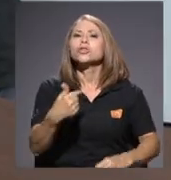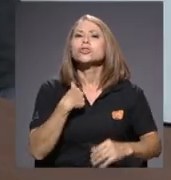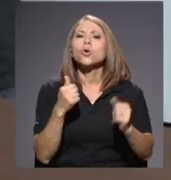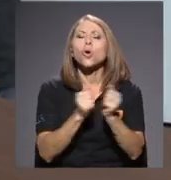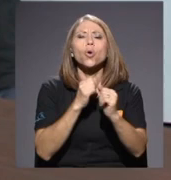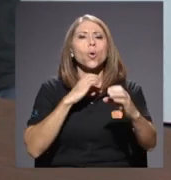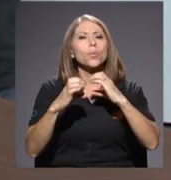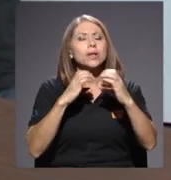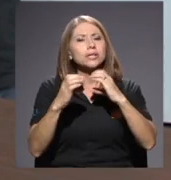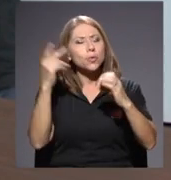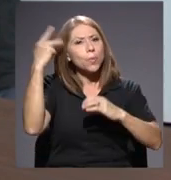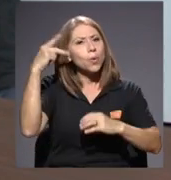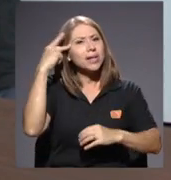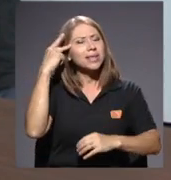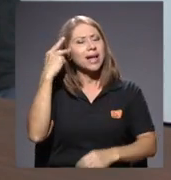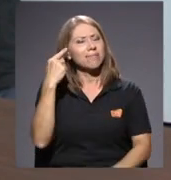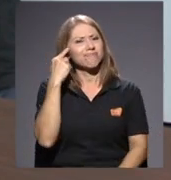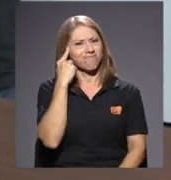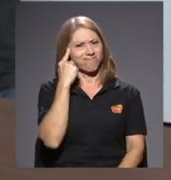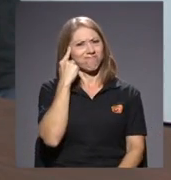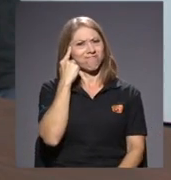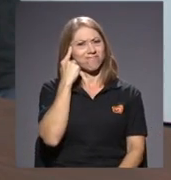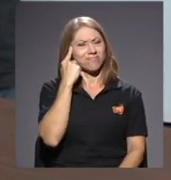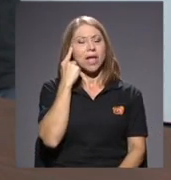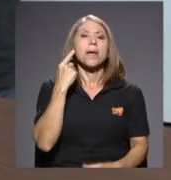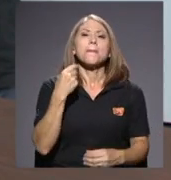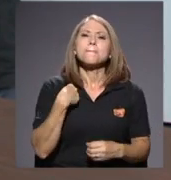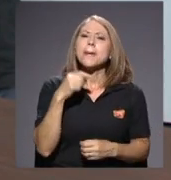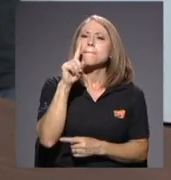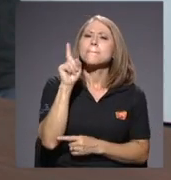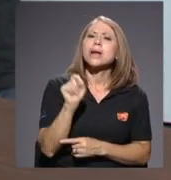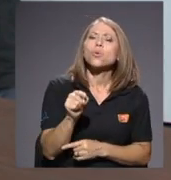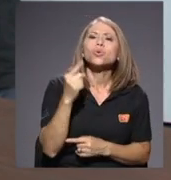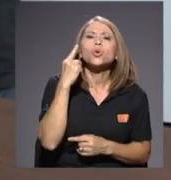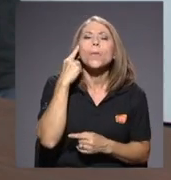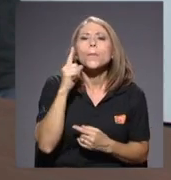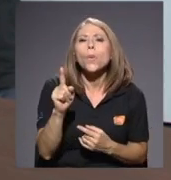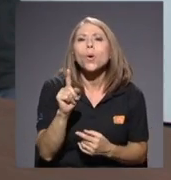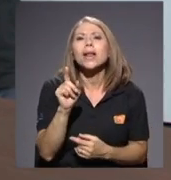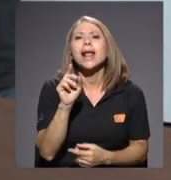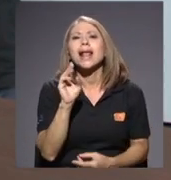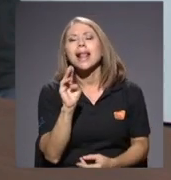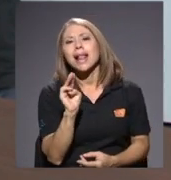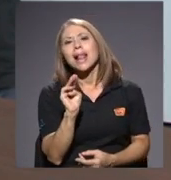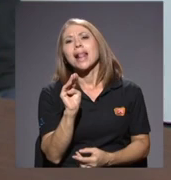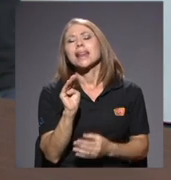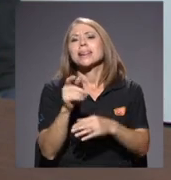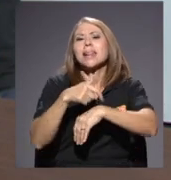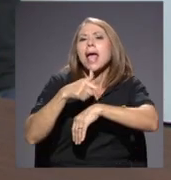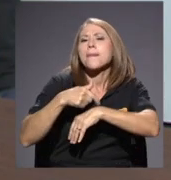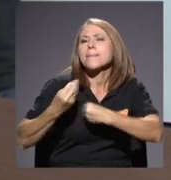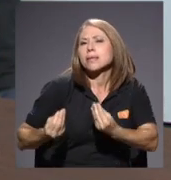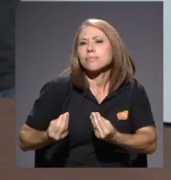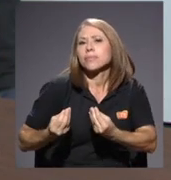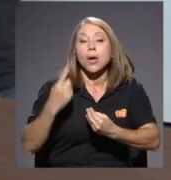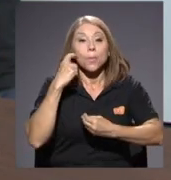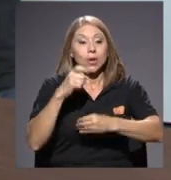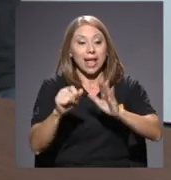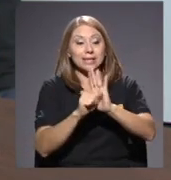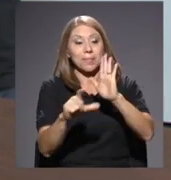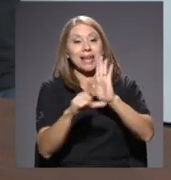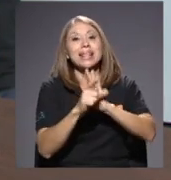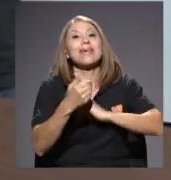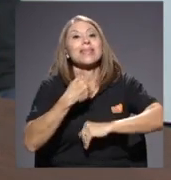me pregunto mucho, en primer lugar por el timing, porque digamos, como bien menciona Raúl, la Asamblea Legislativa tiene tiempos, entonces a ver,